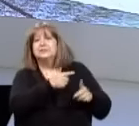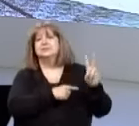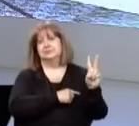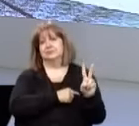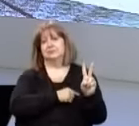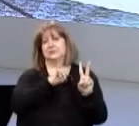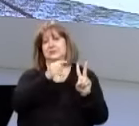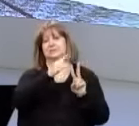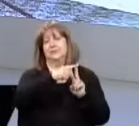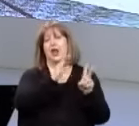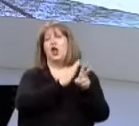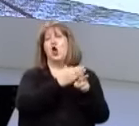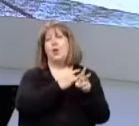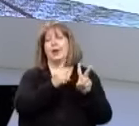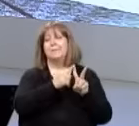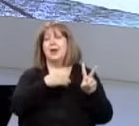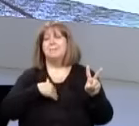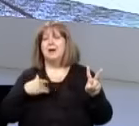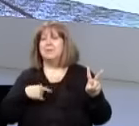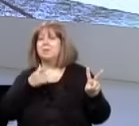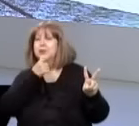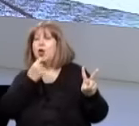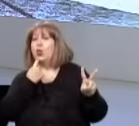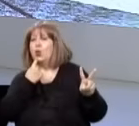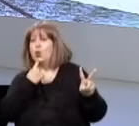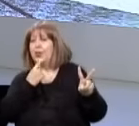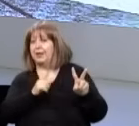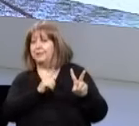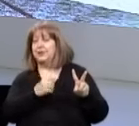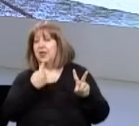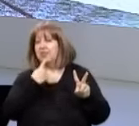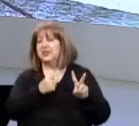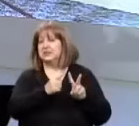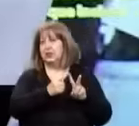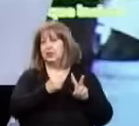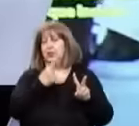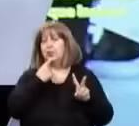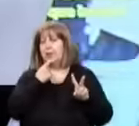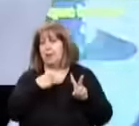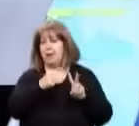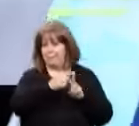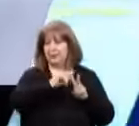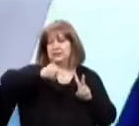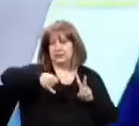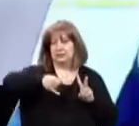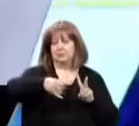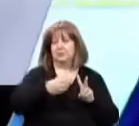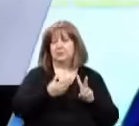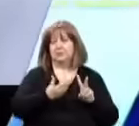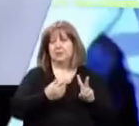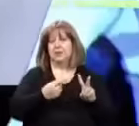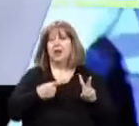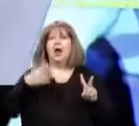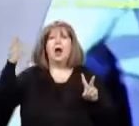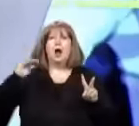se pudo comprobar. En el caso, lo decíamos recién, de la madre, le dieron el beneficio de la duda. Los familiares van a apelar eso, ¿no?